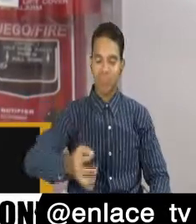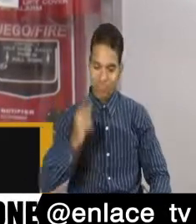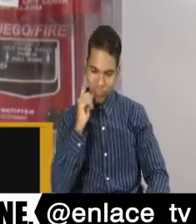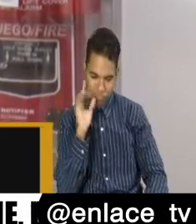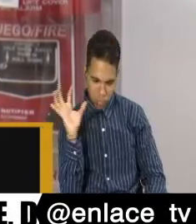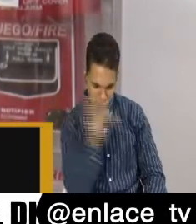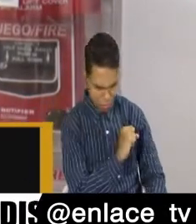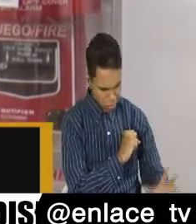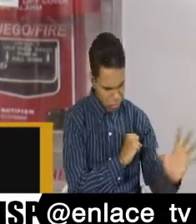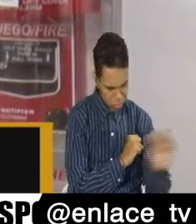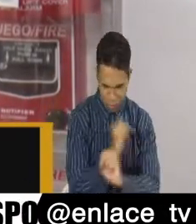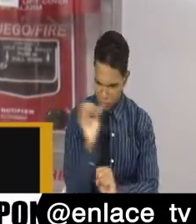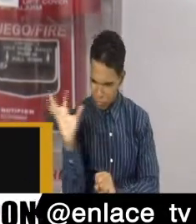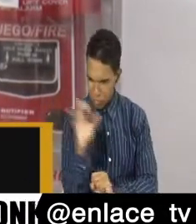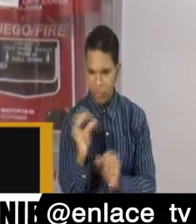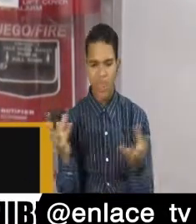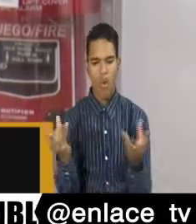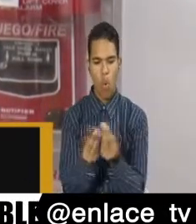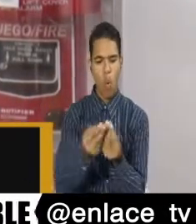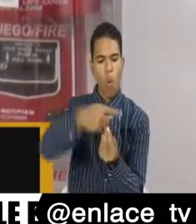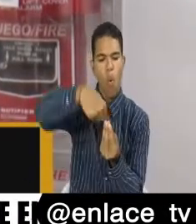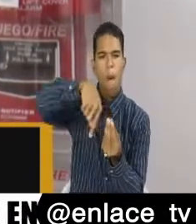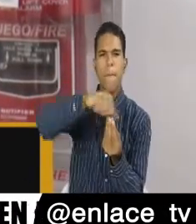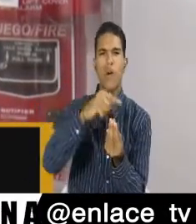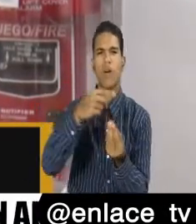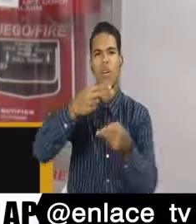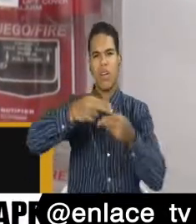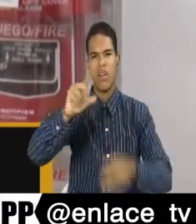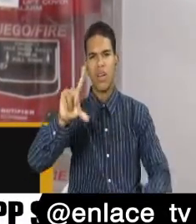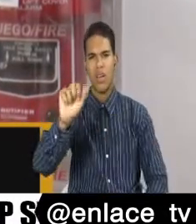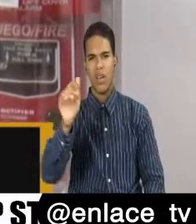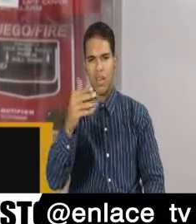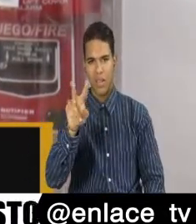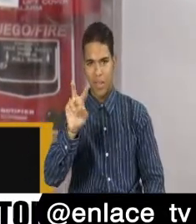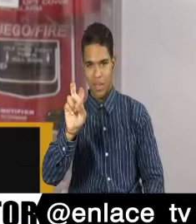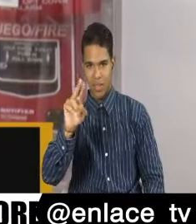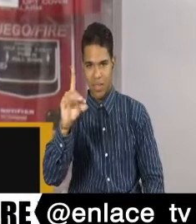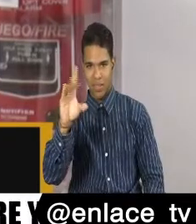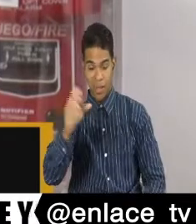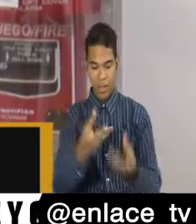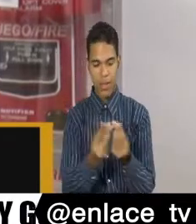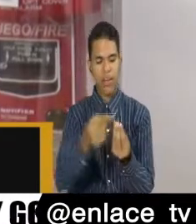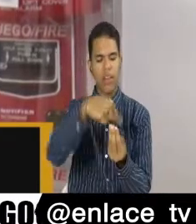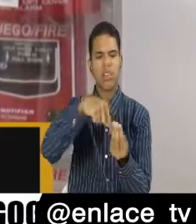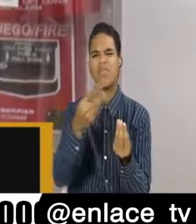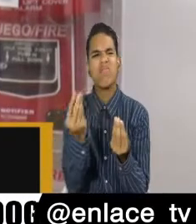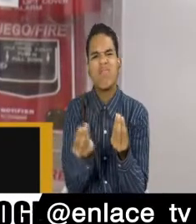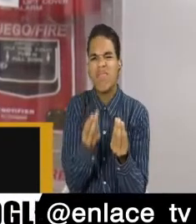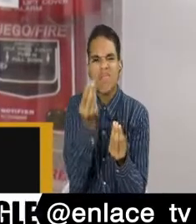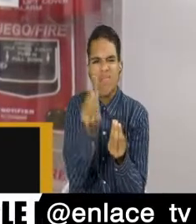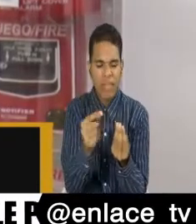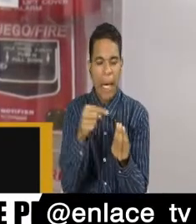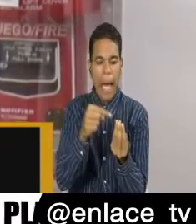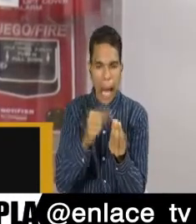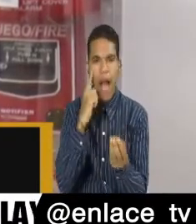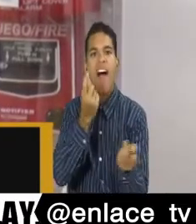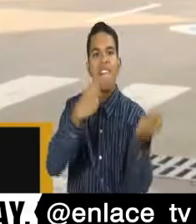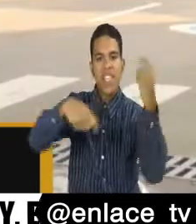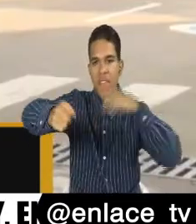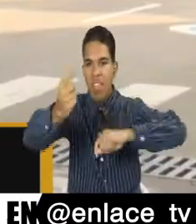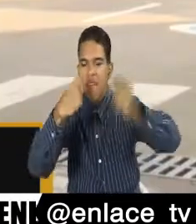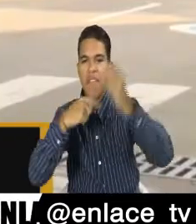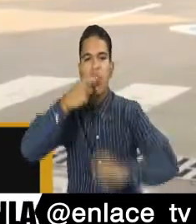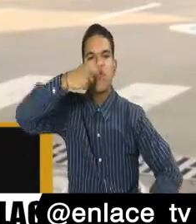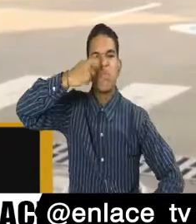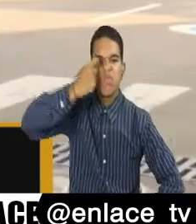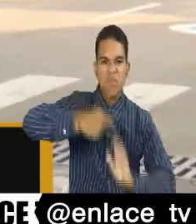de una banda dedicada y denominada La Verde. Se dedicaba básicamente al tráfico de estupefacientes.